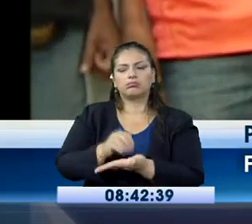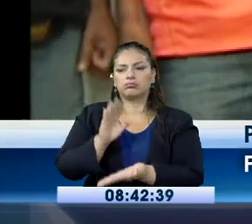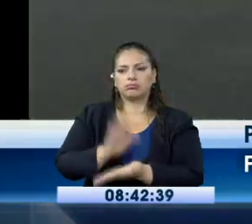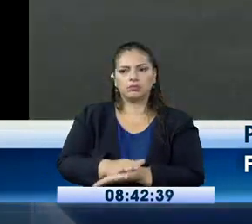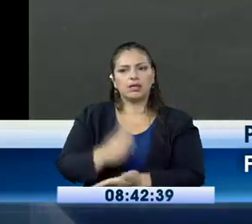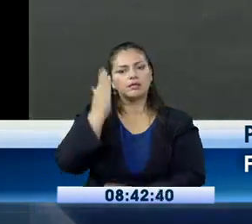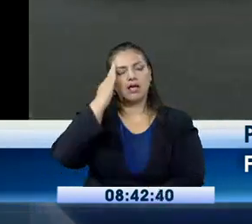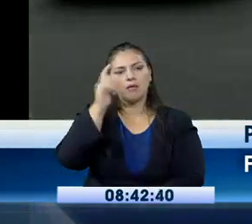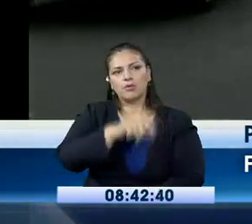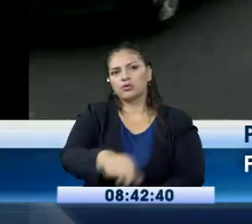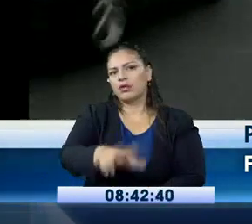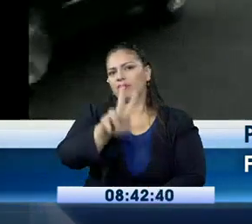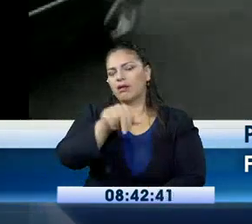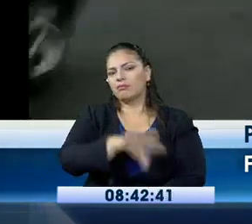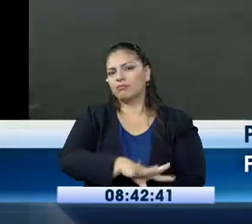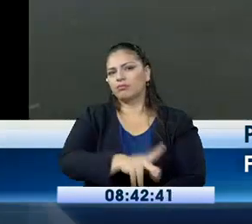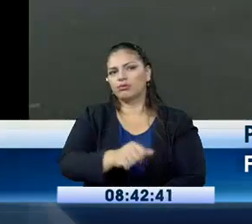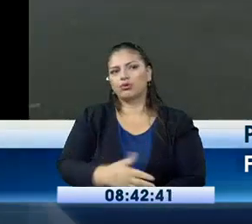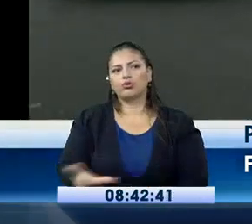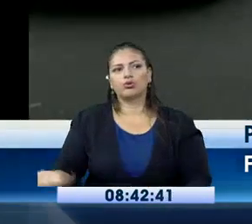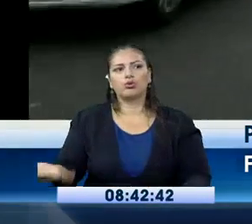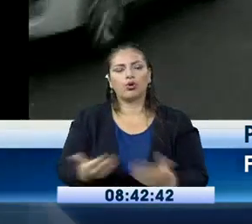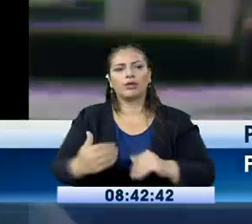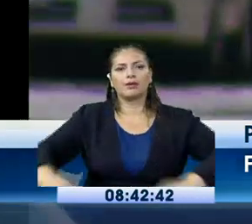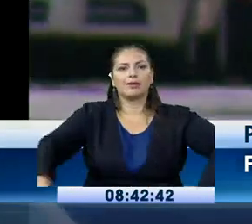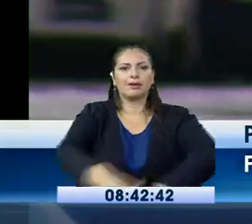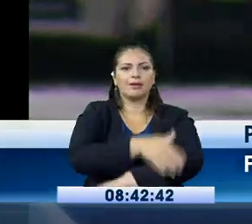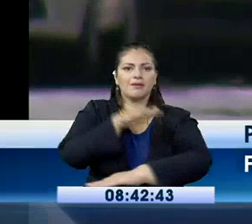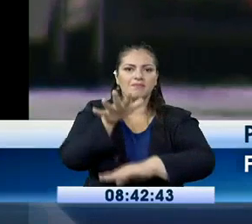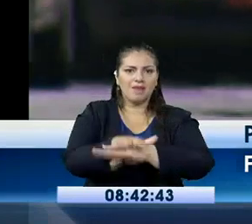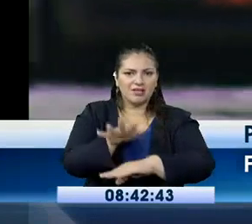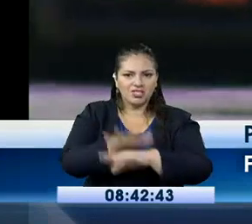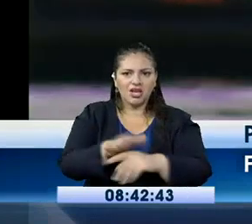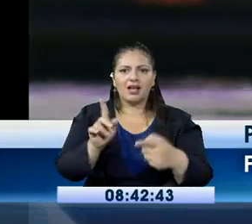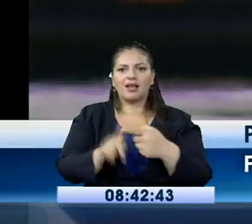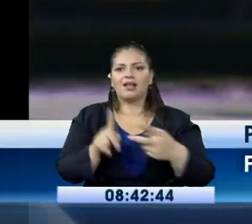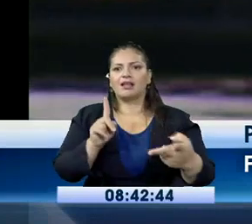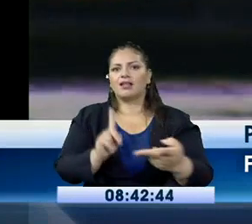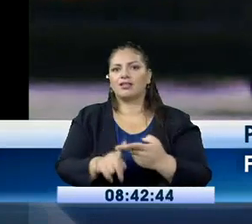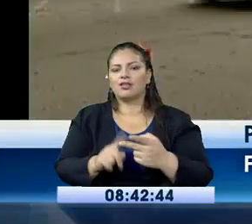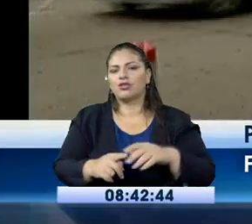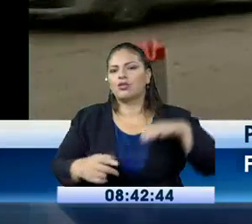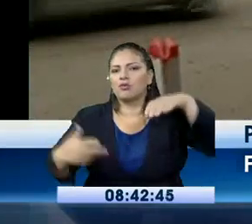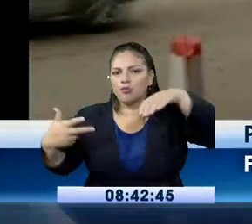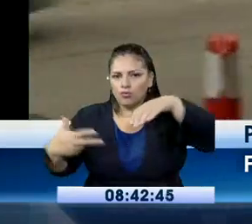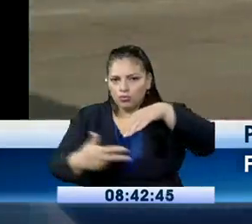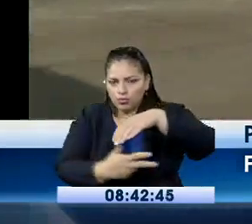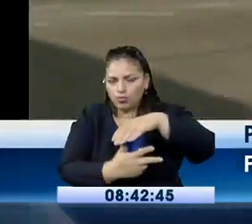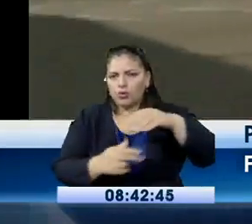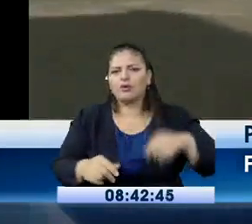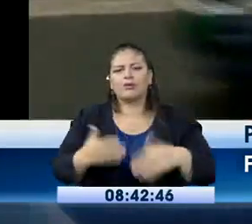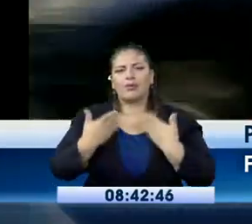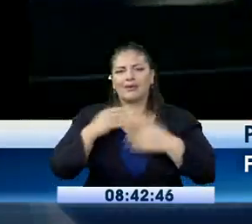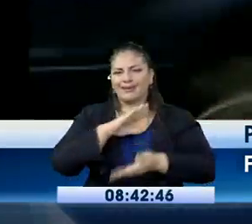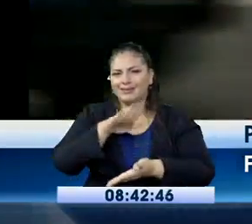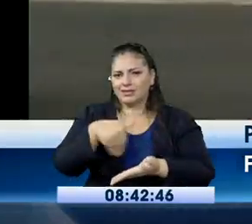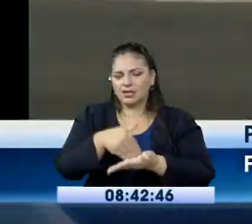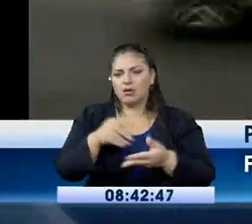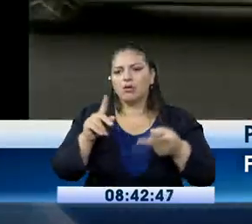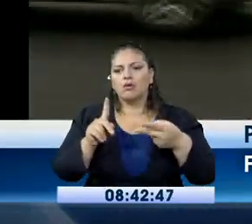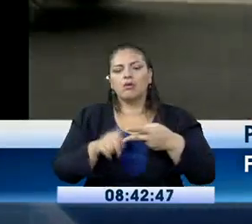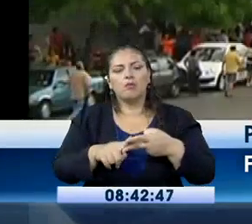banda en lugares como la avenida Machala, la desembocadura de los túneles en el centro de Guayaquil y los